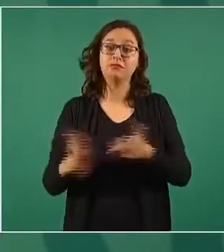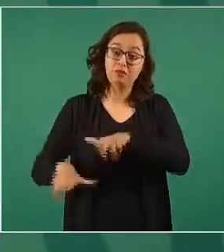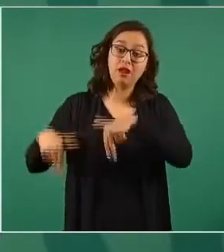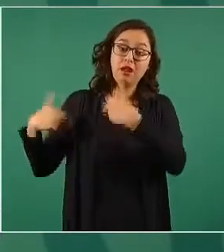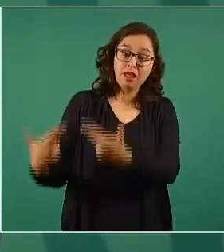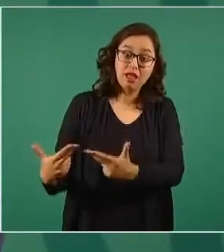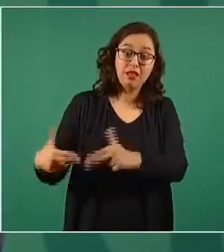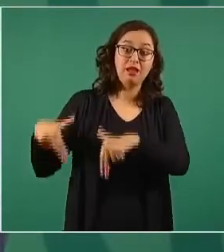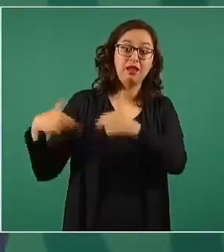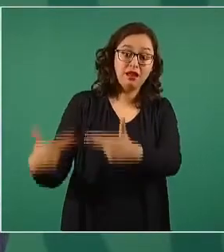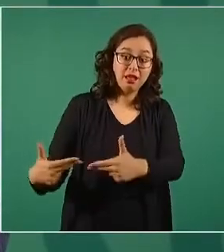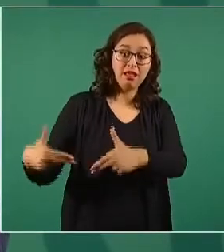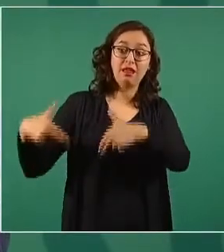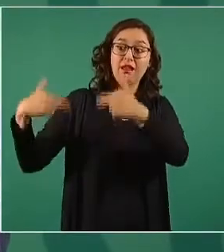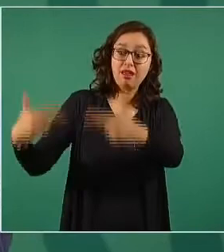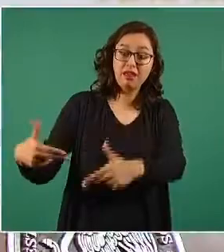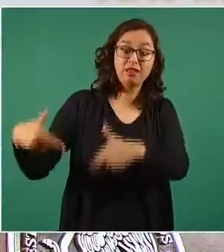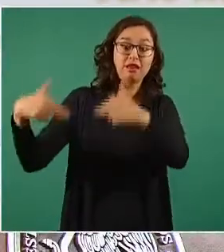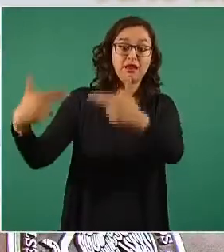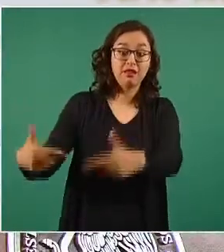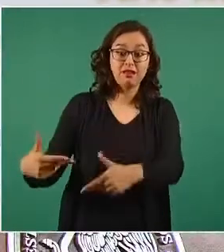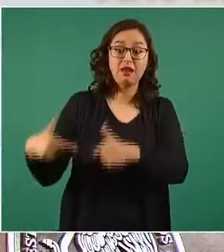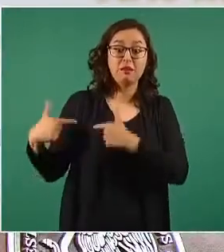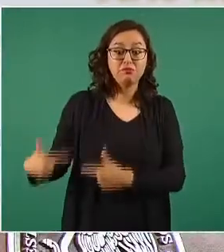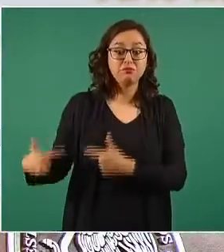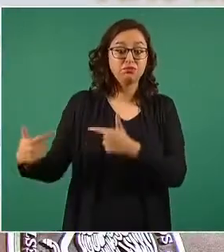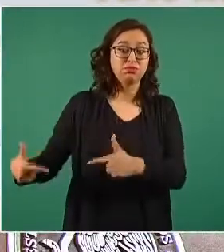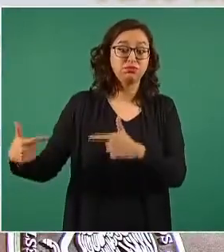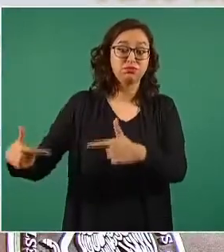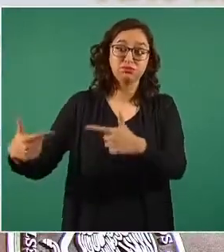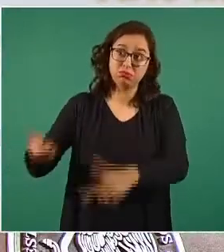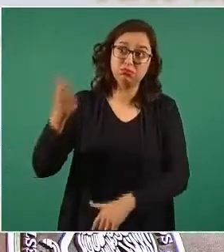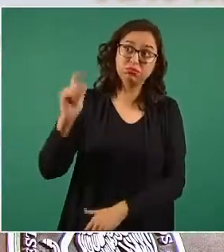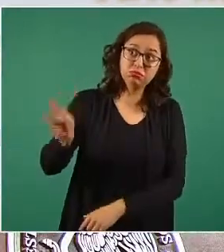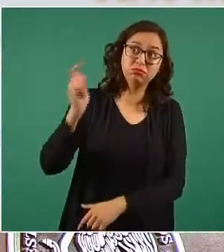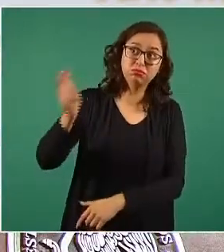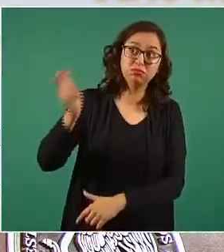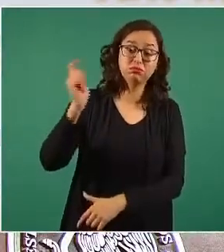hereda de generación en generación.